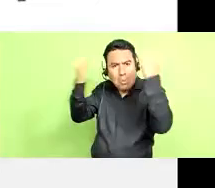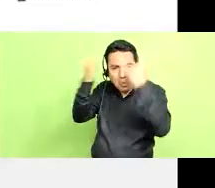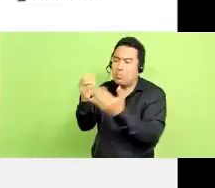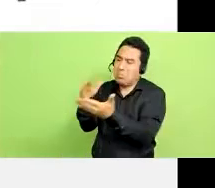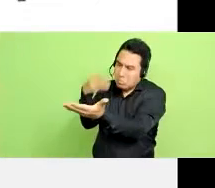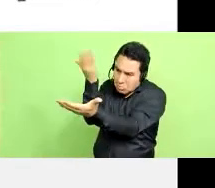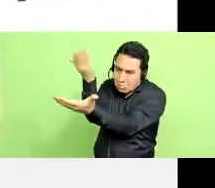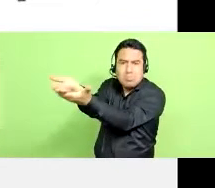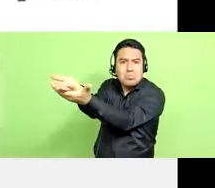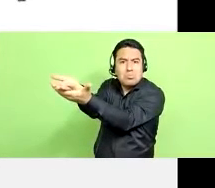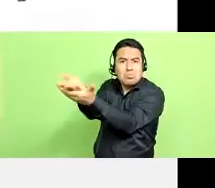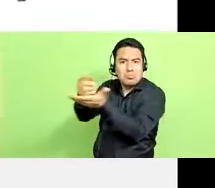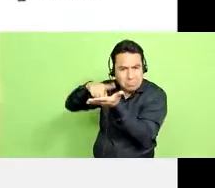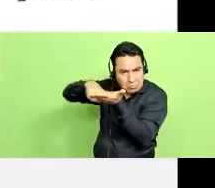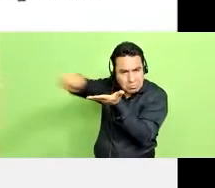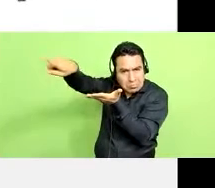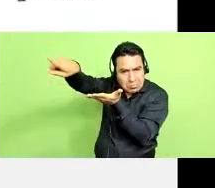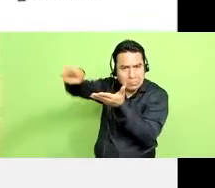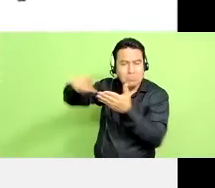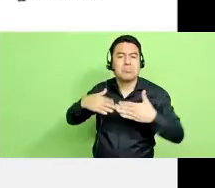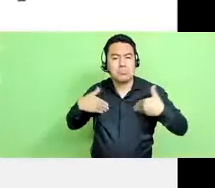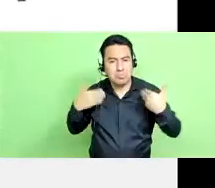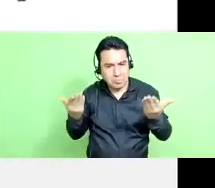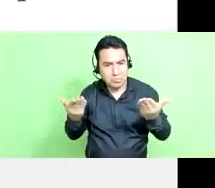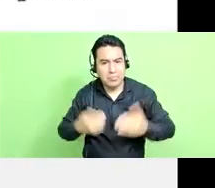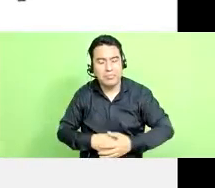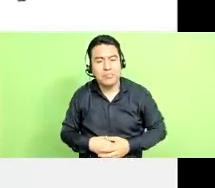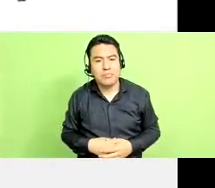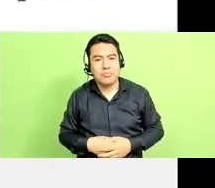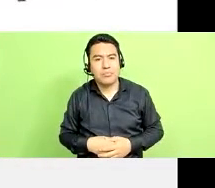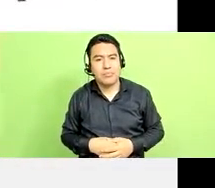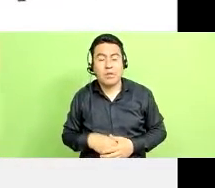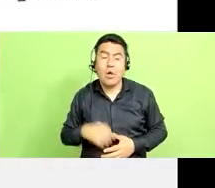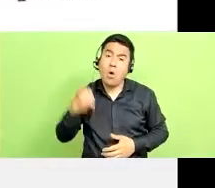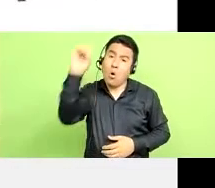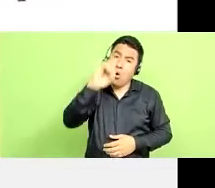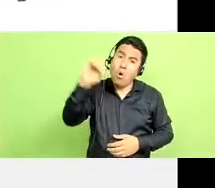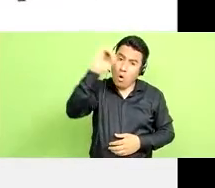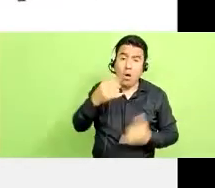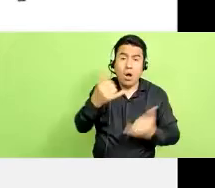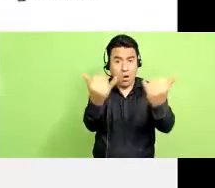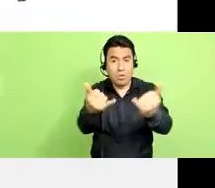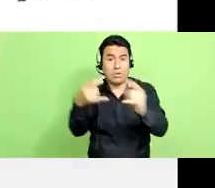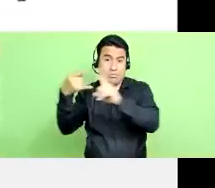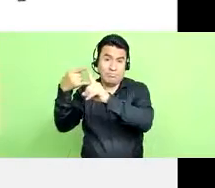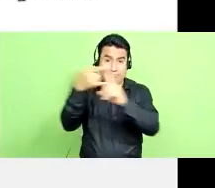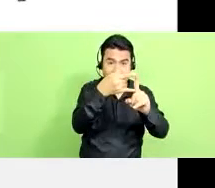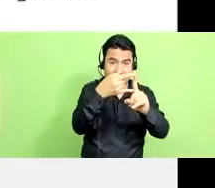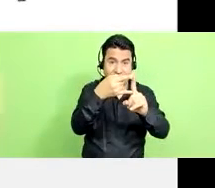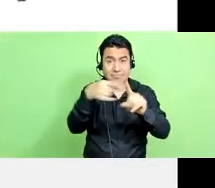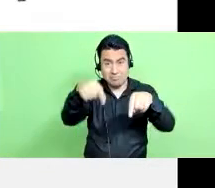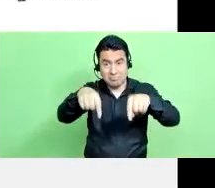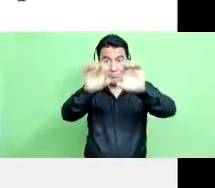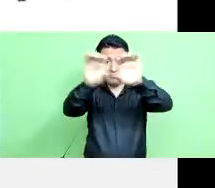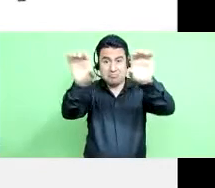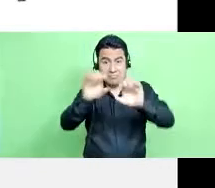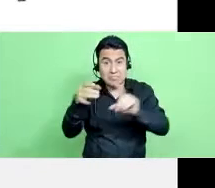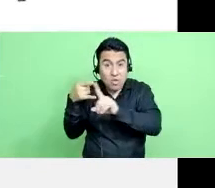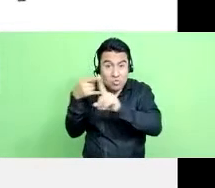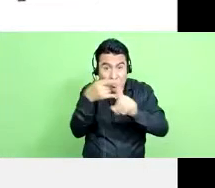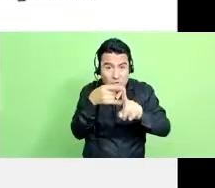a la norma técnica a 120 girón durante las sesiones específicamente durante las sesiones